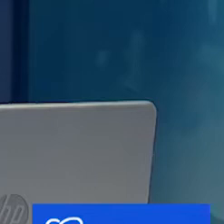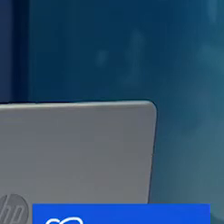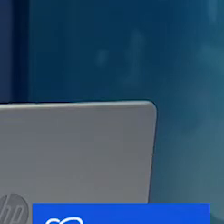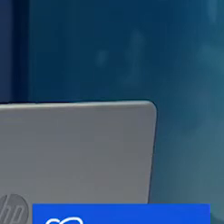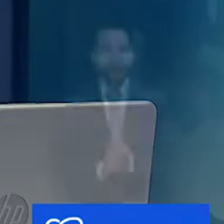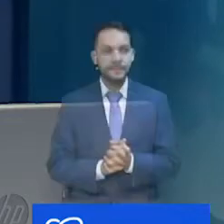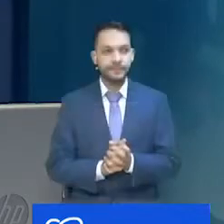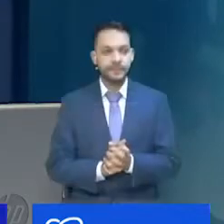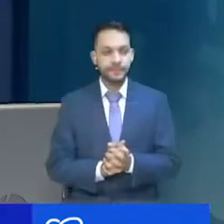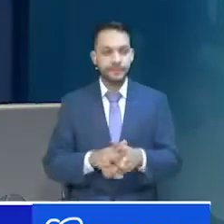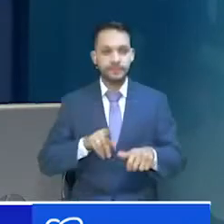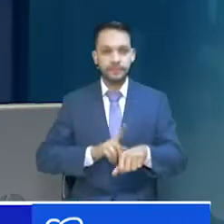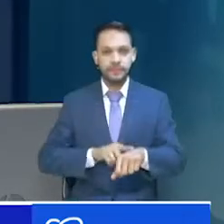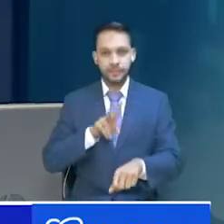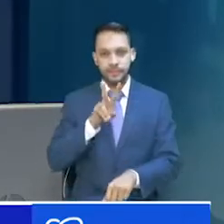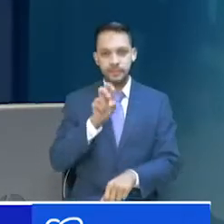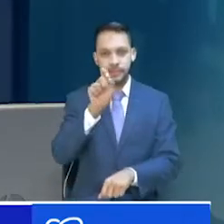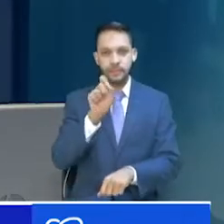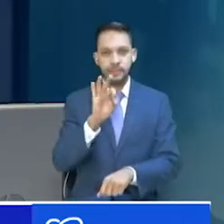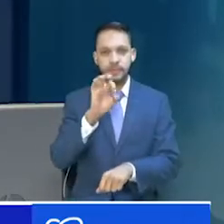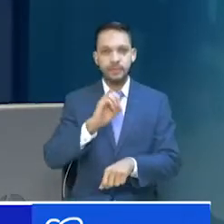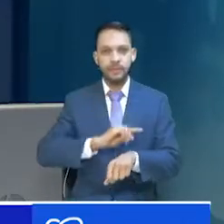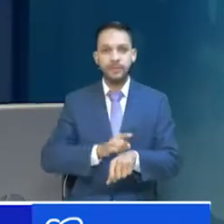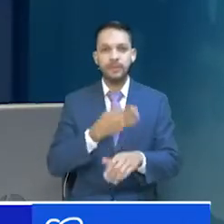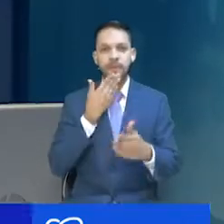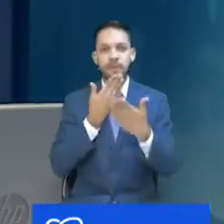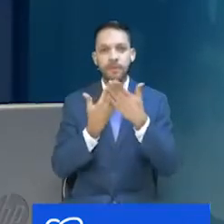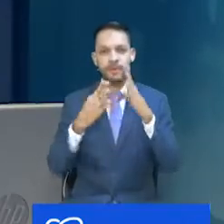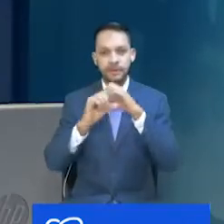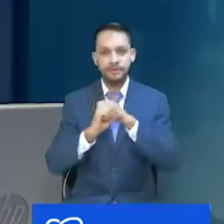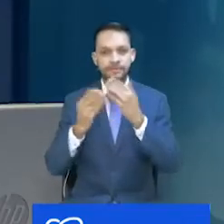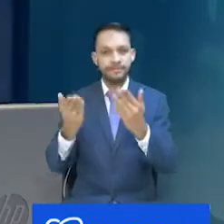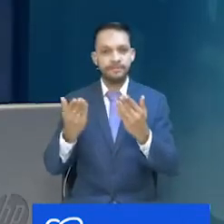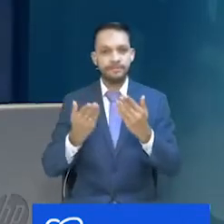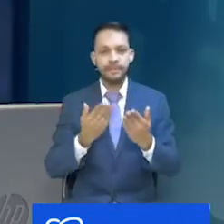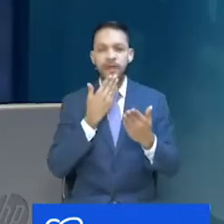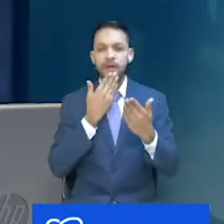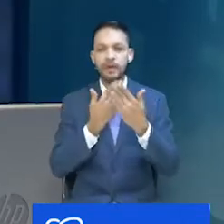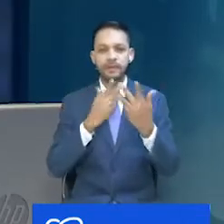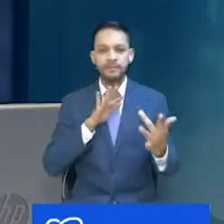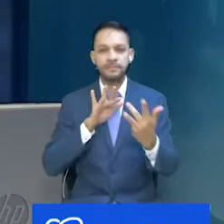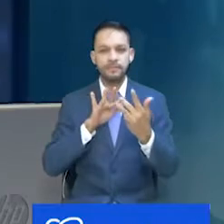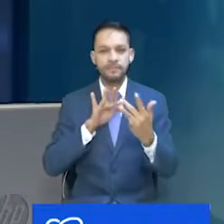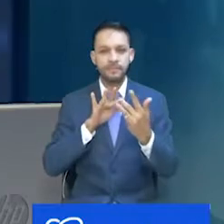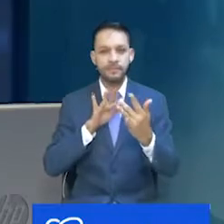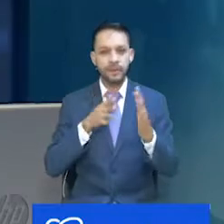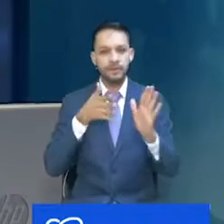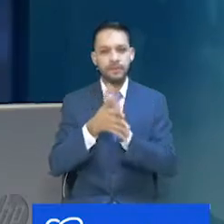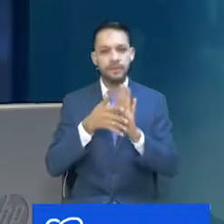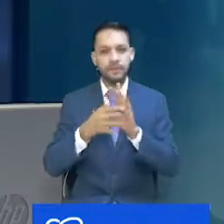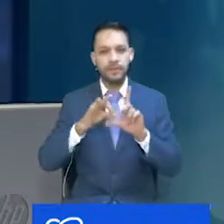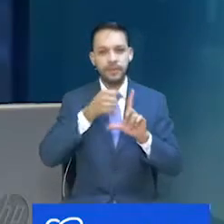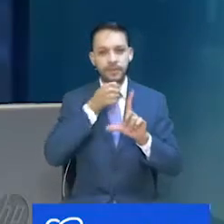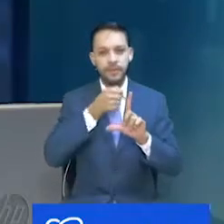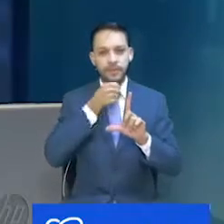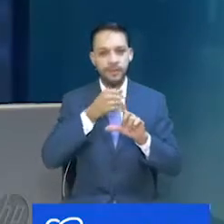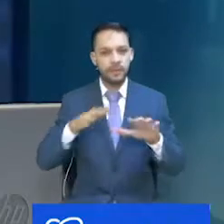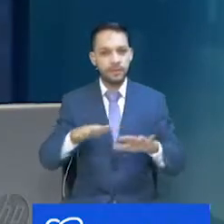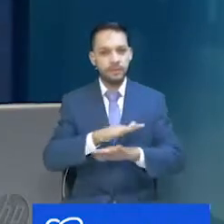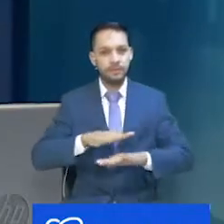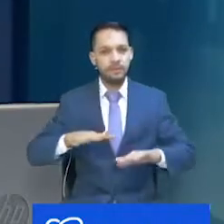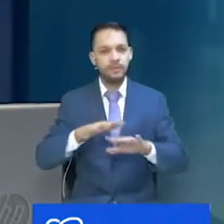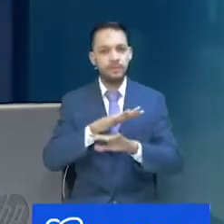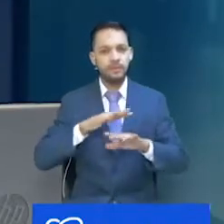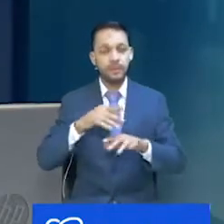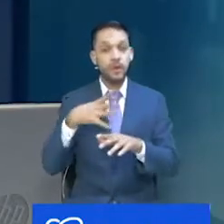7 de la noche 30 minutos bienvenidos muy buenas noches televidentes gracias por conectarse con esta nueva misión de telecafé noticias noticiero